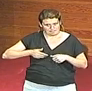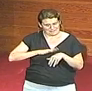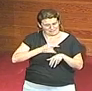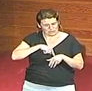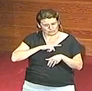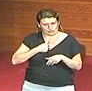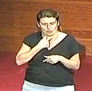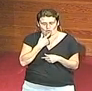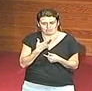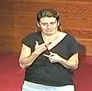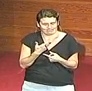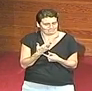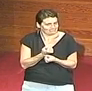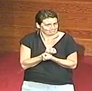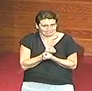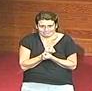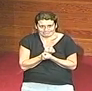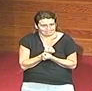como oficio. Ahí fue